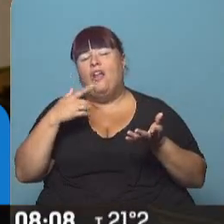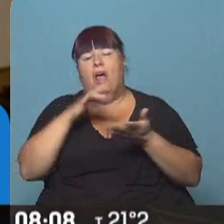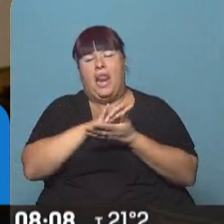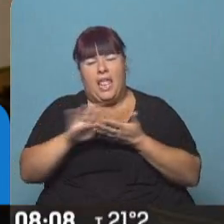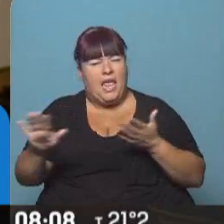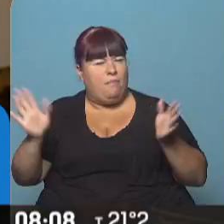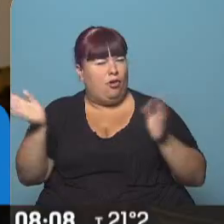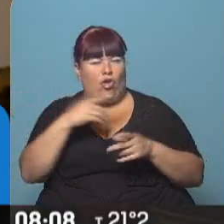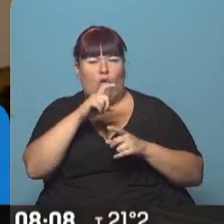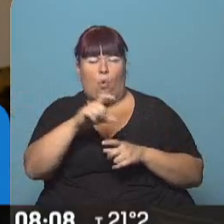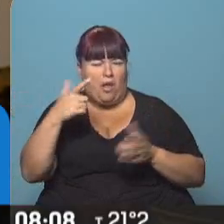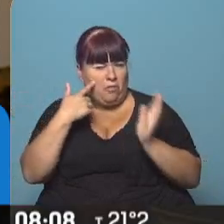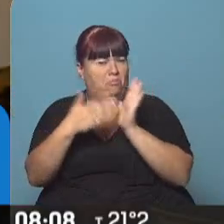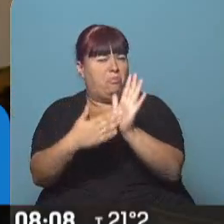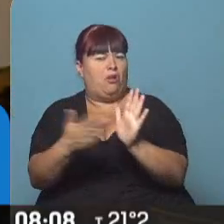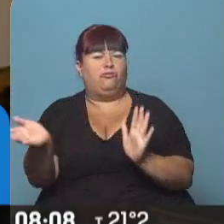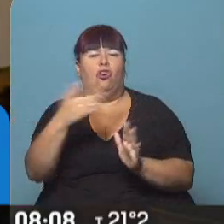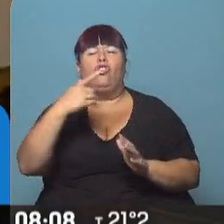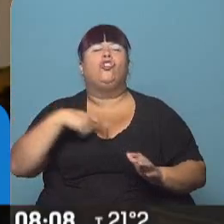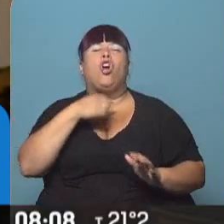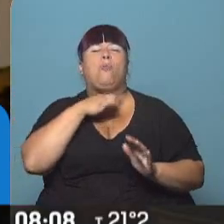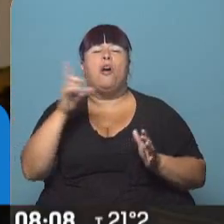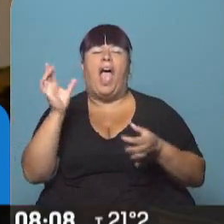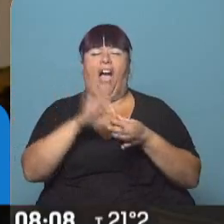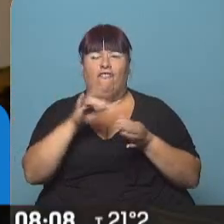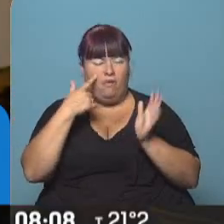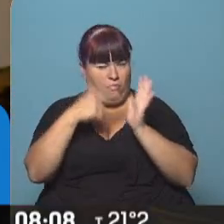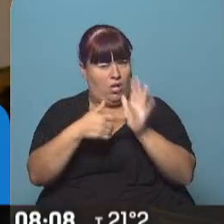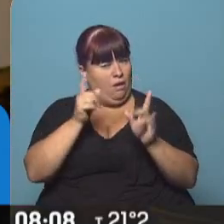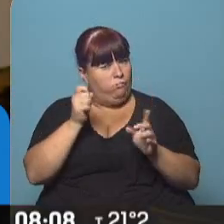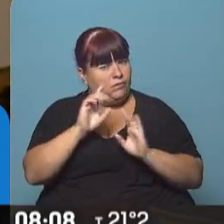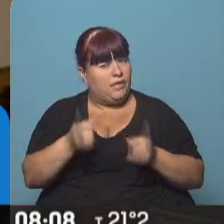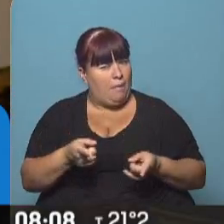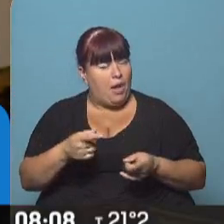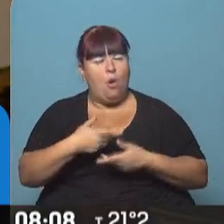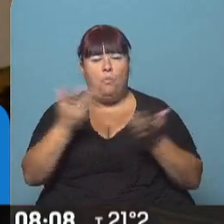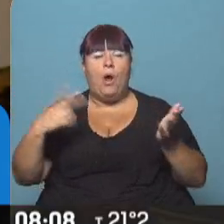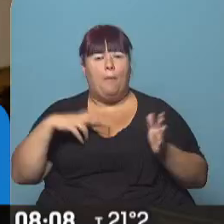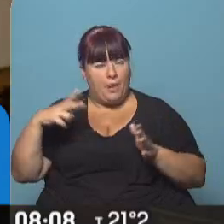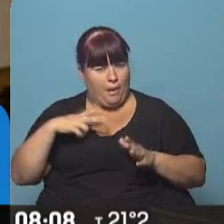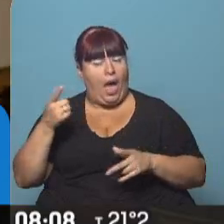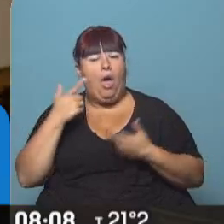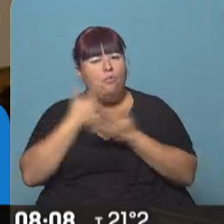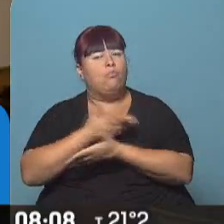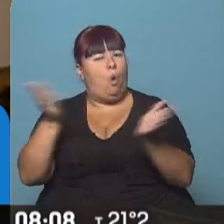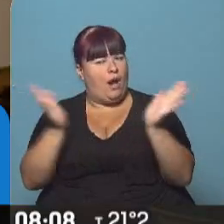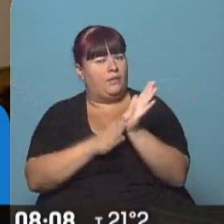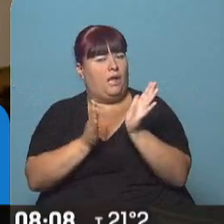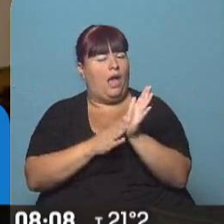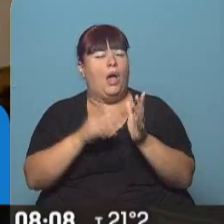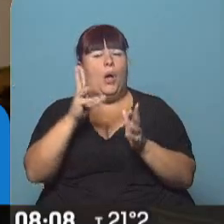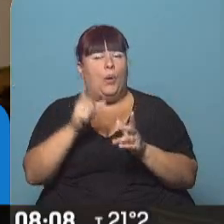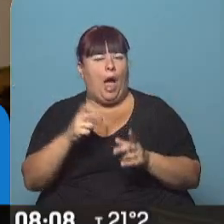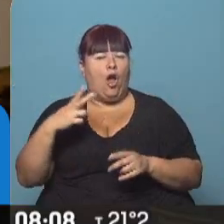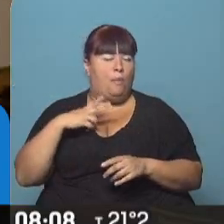absoluta de transparentes las puede mostrar al afiliado que quiera y de hecho ha ocurrido en forma pública y privada hay que demostrar los expertos bancarios